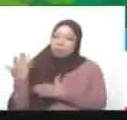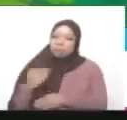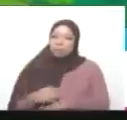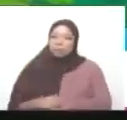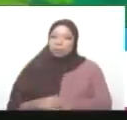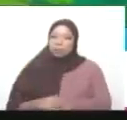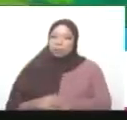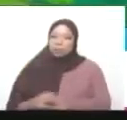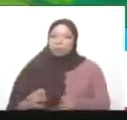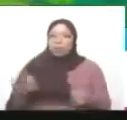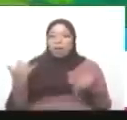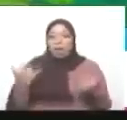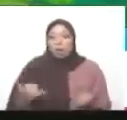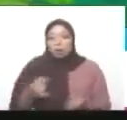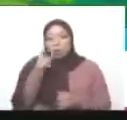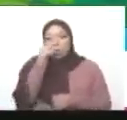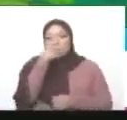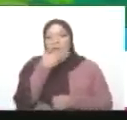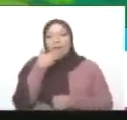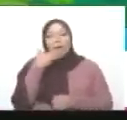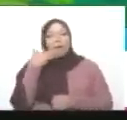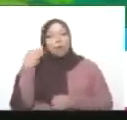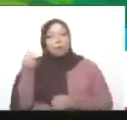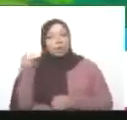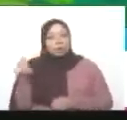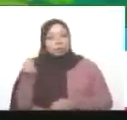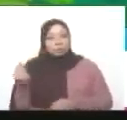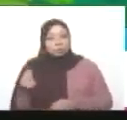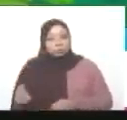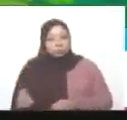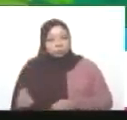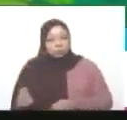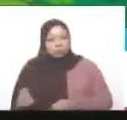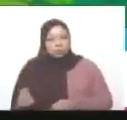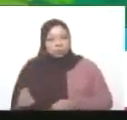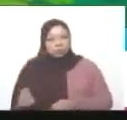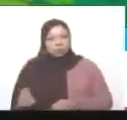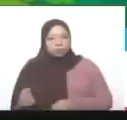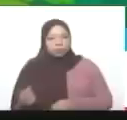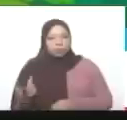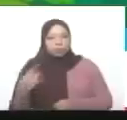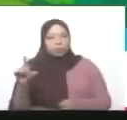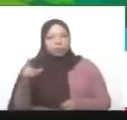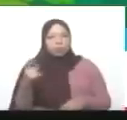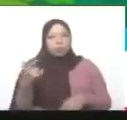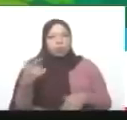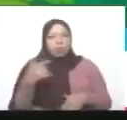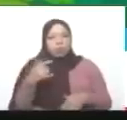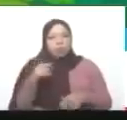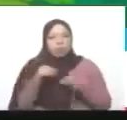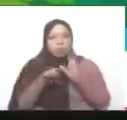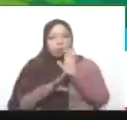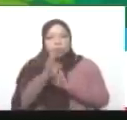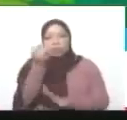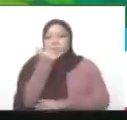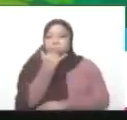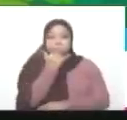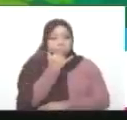ya quede en sus manos tengo un hombre joven No se deje llevar por el camino equivocado